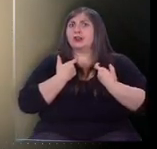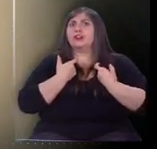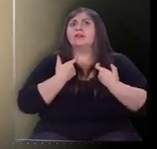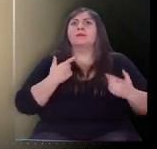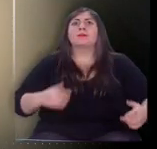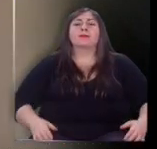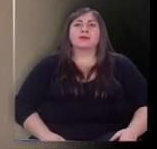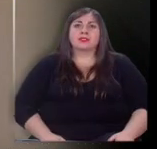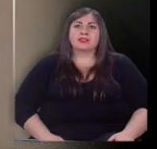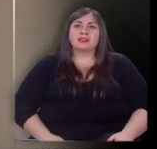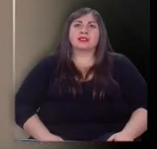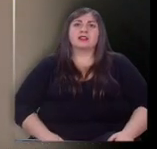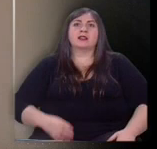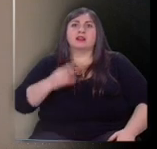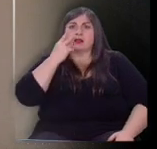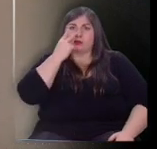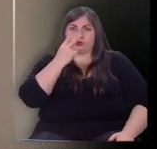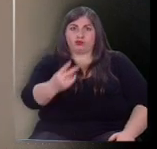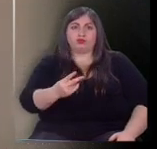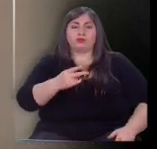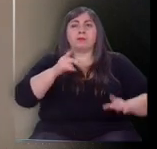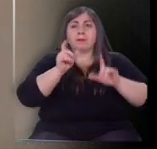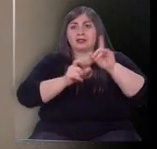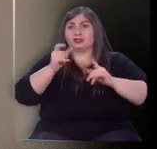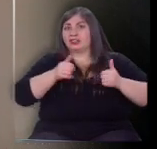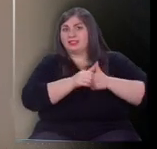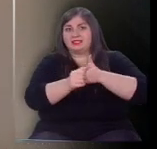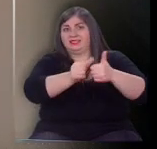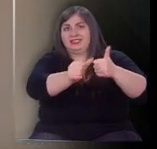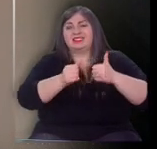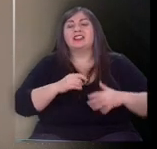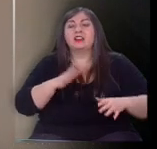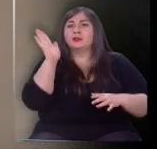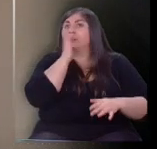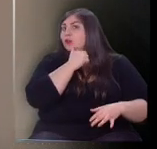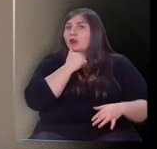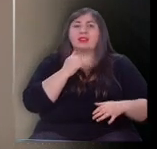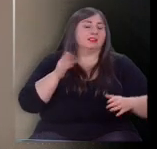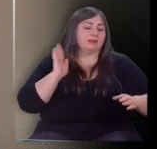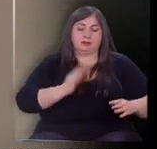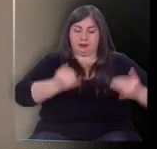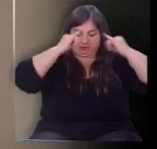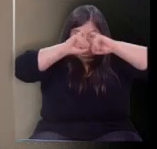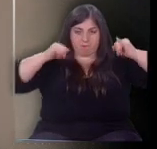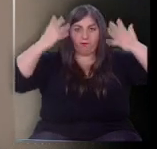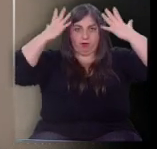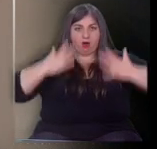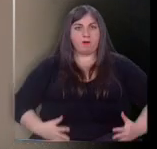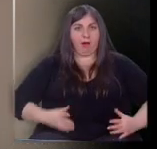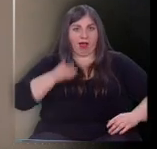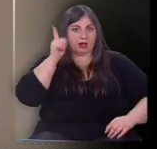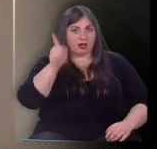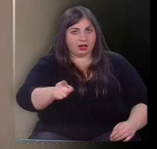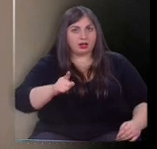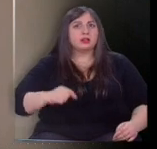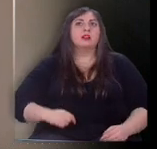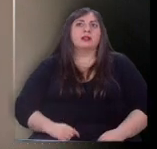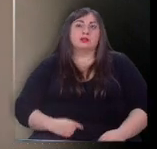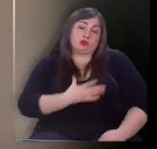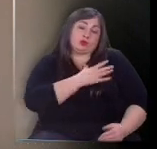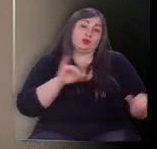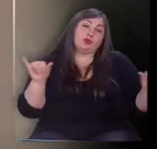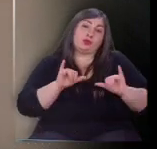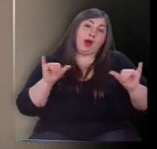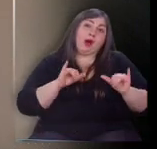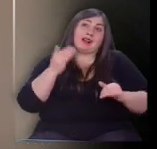reflejos, hay que fueron destacados por sus seguidores en las redes sociales. No hay impedimento, se mantiene en forma ella y su guagua,